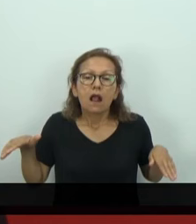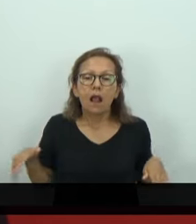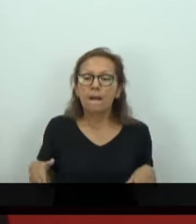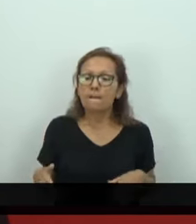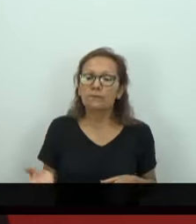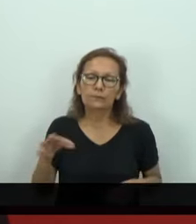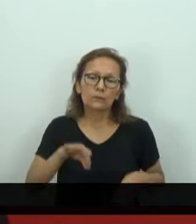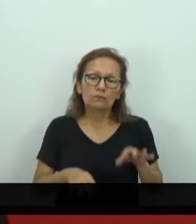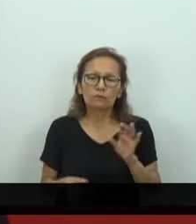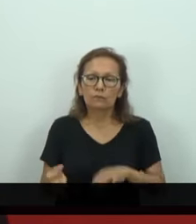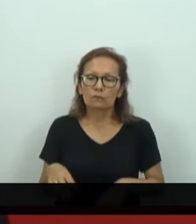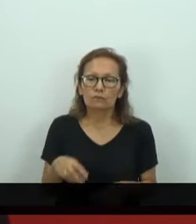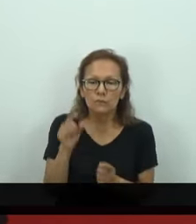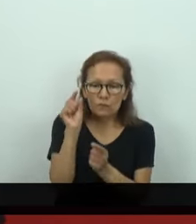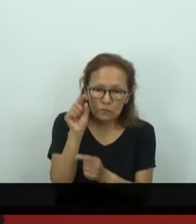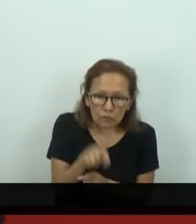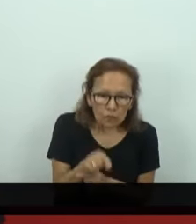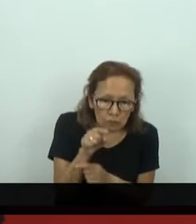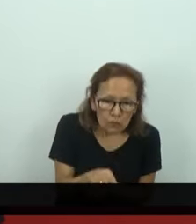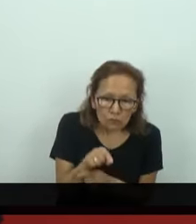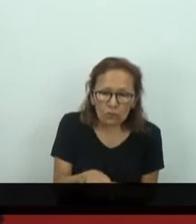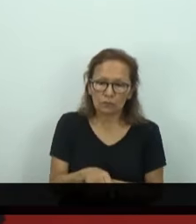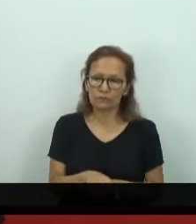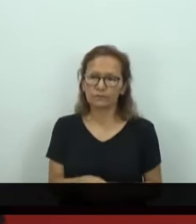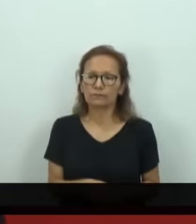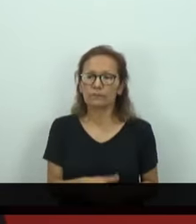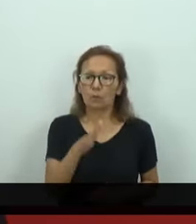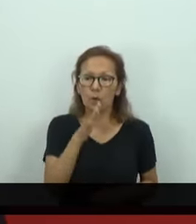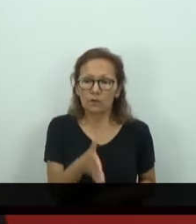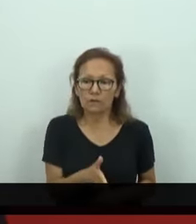¿Qué palabra? La palabra que menosprecias.